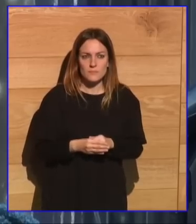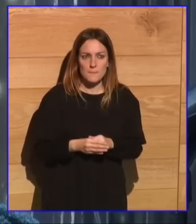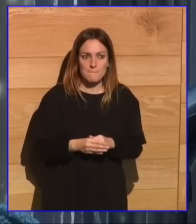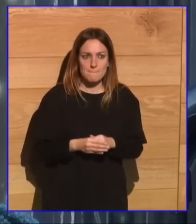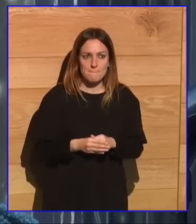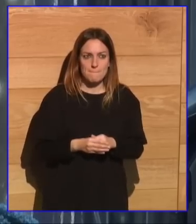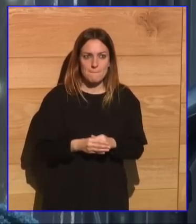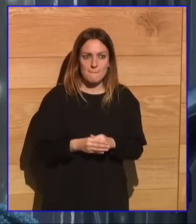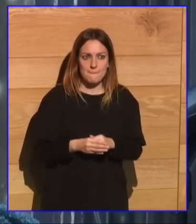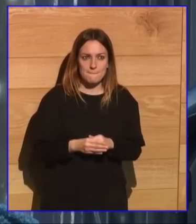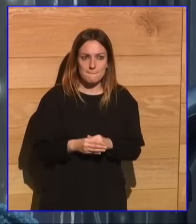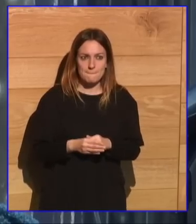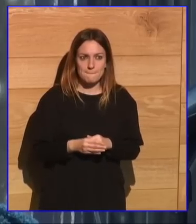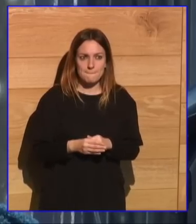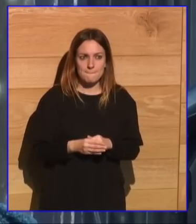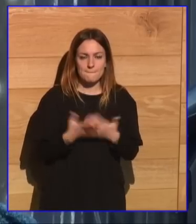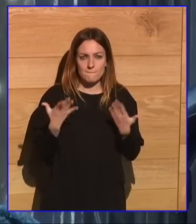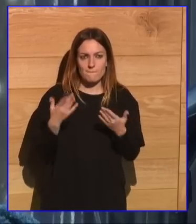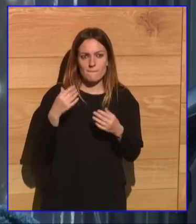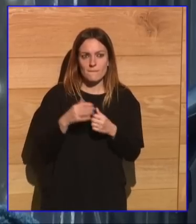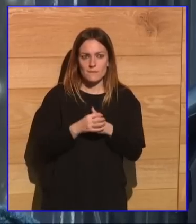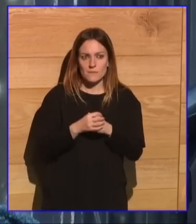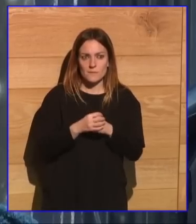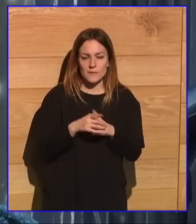final. Pero él tiene tres